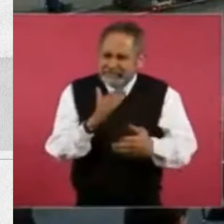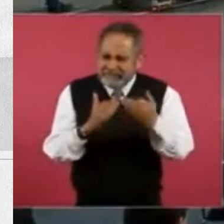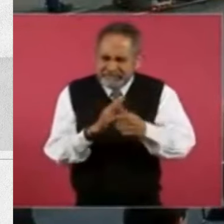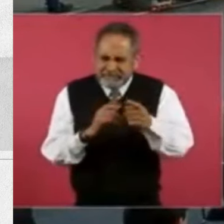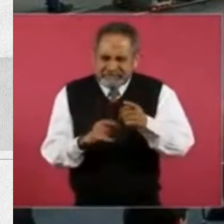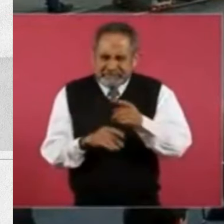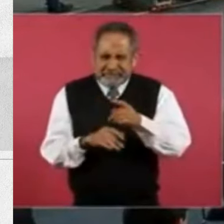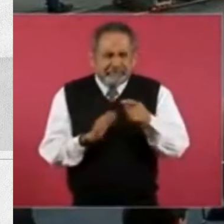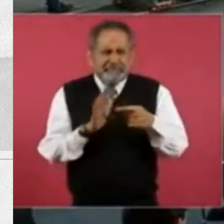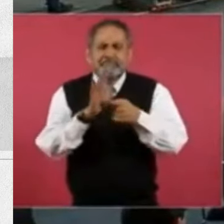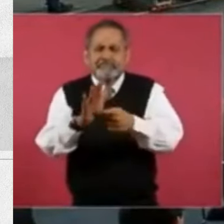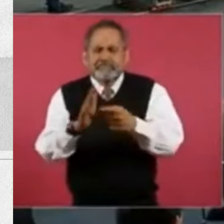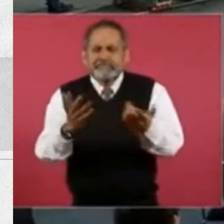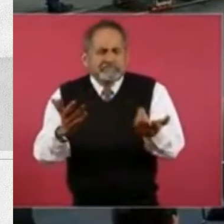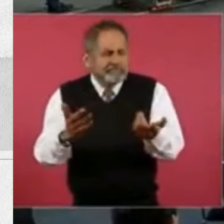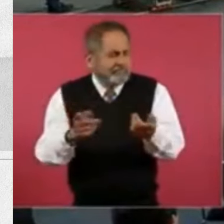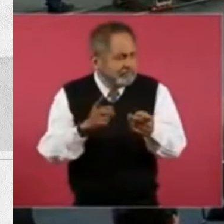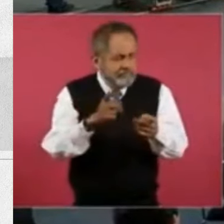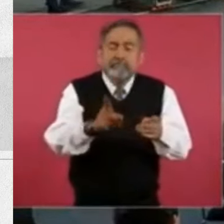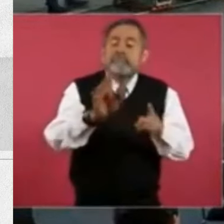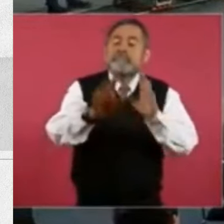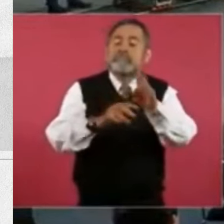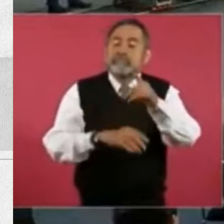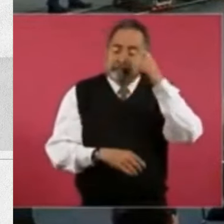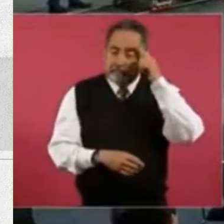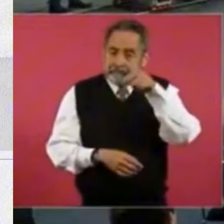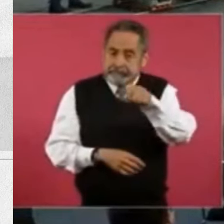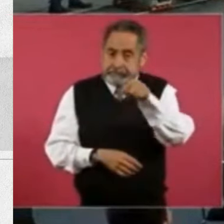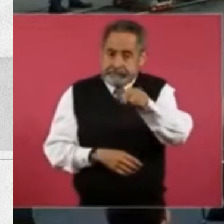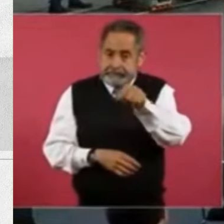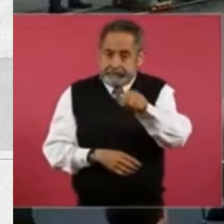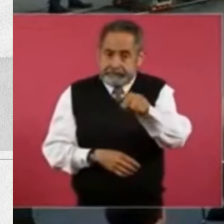¿Qué es que íbamos a mostrar? Ah, lo de la salida